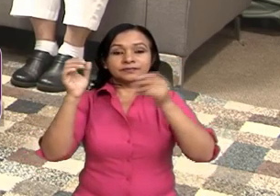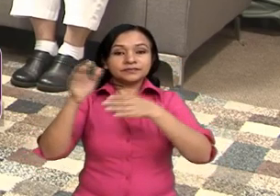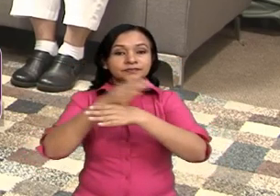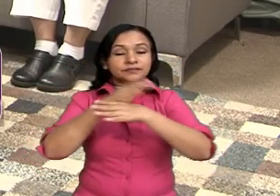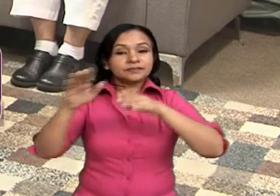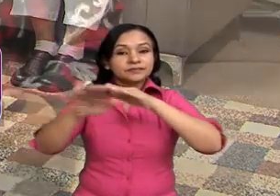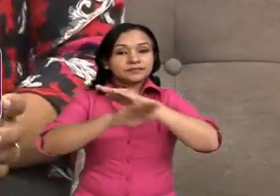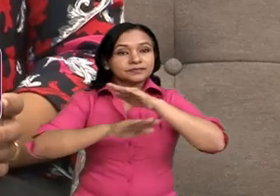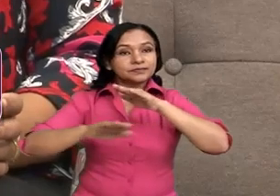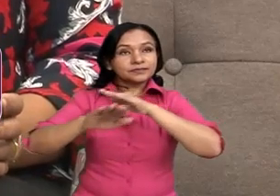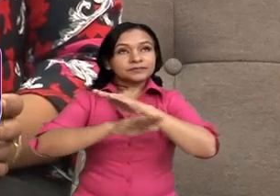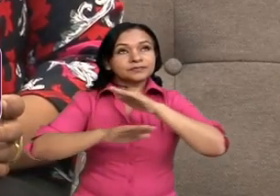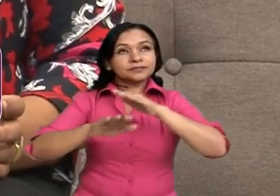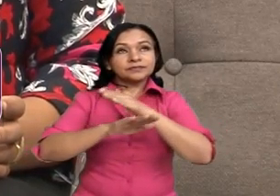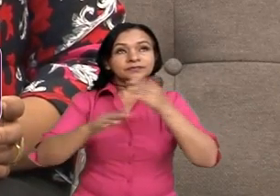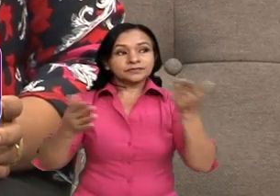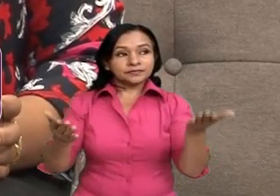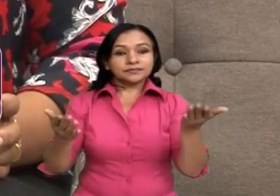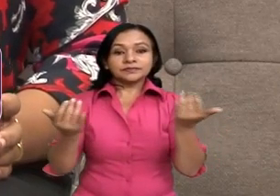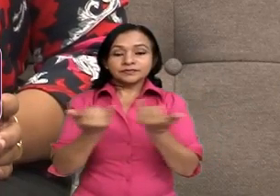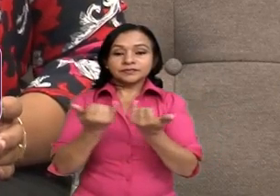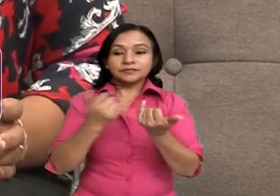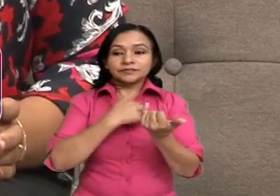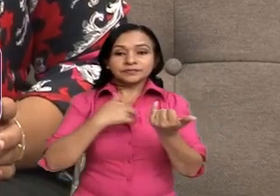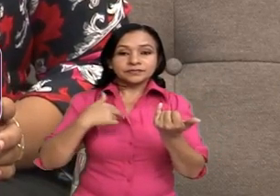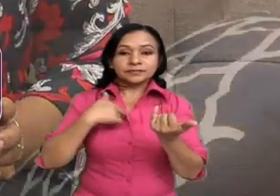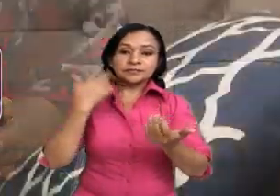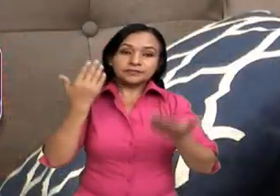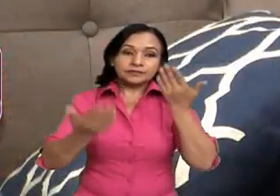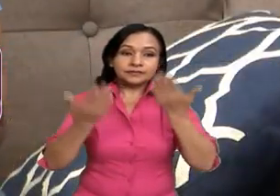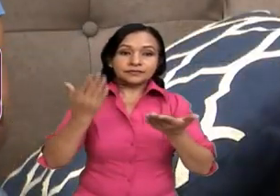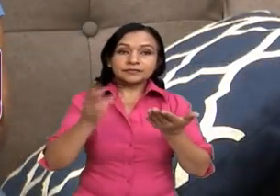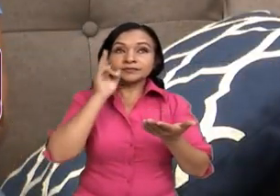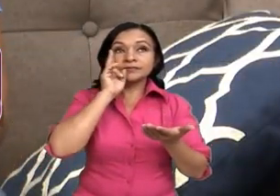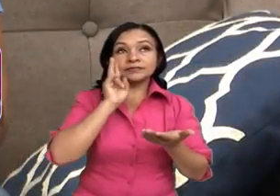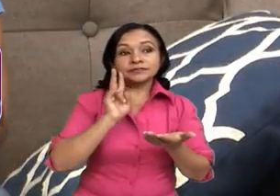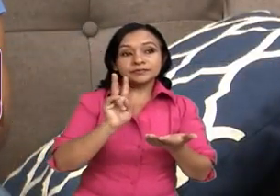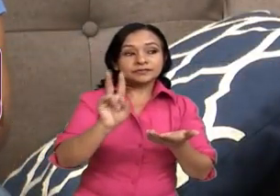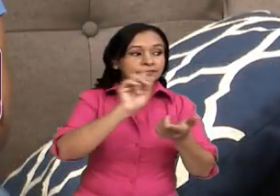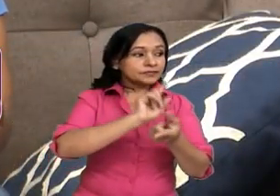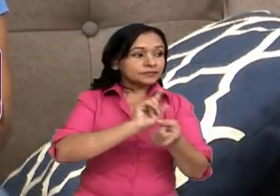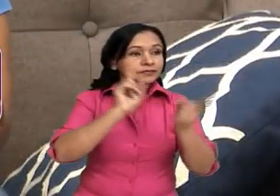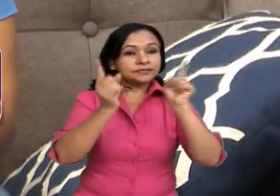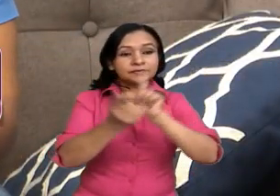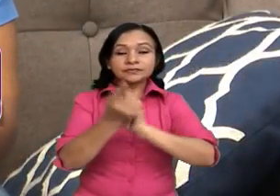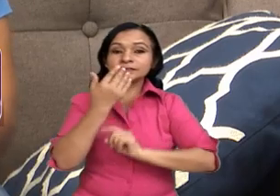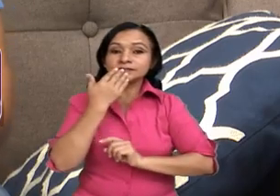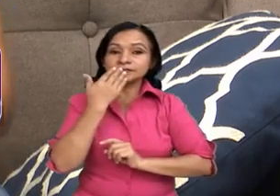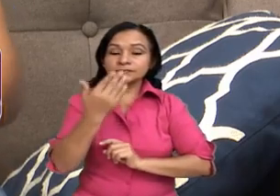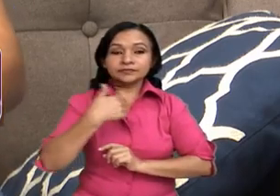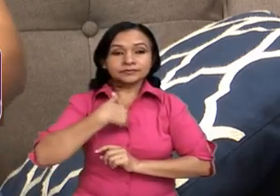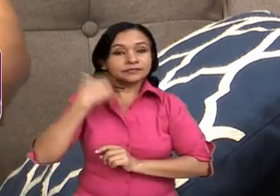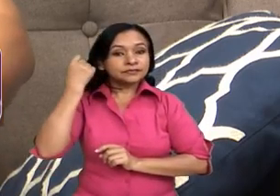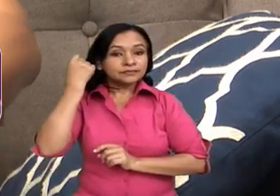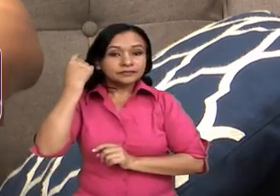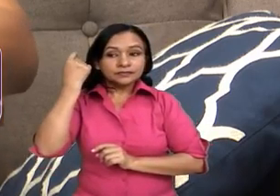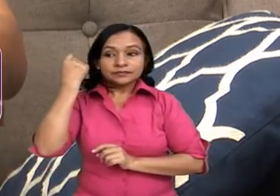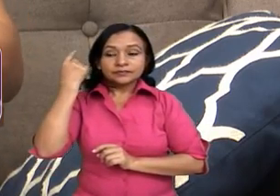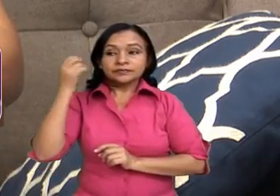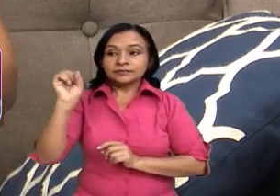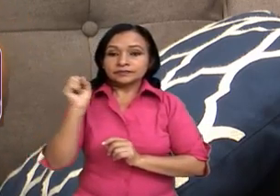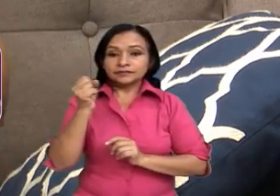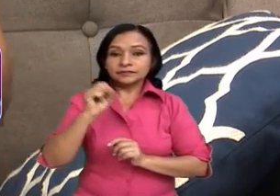básicos. Entonces, que luego, cambian realidad, ¿verdad? Parecieran transformaciones. Bueno, y entiendo también que alguna parte de la